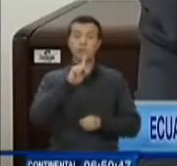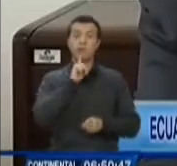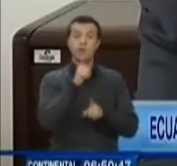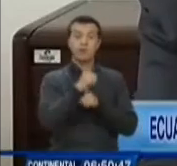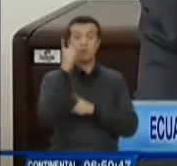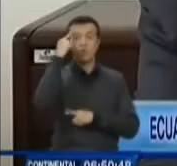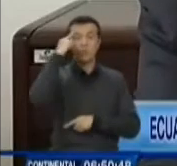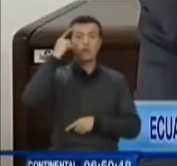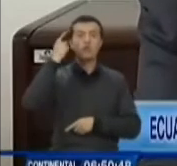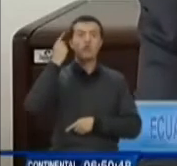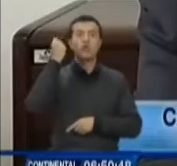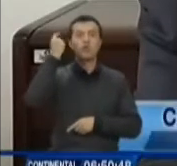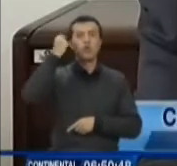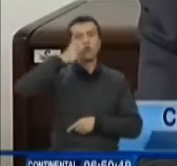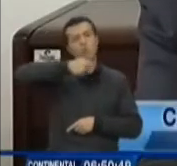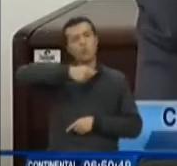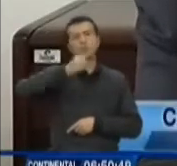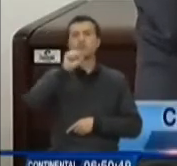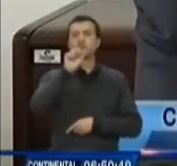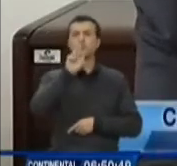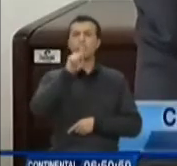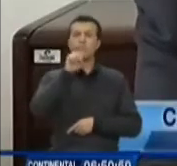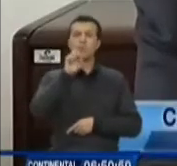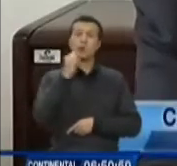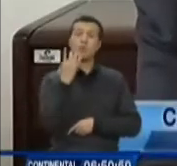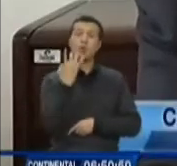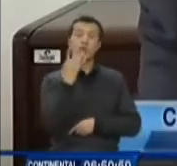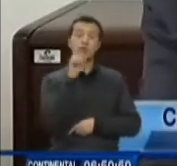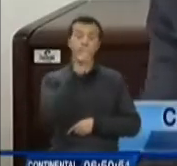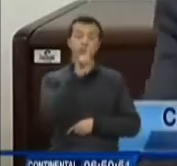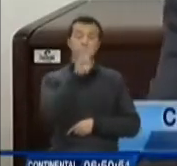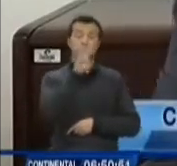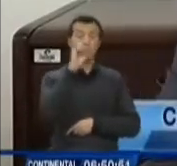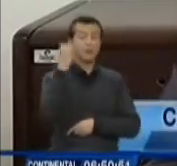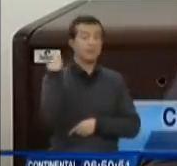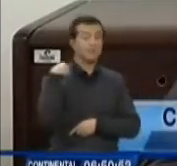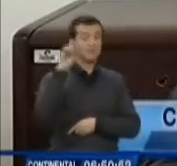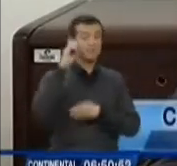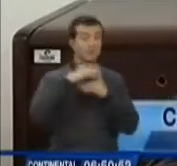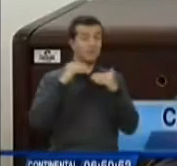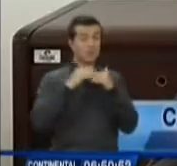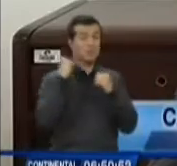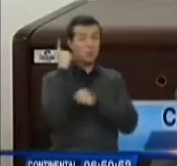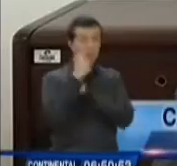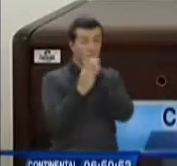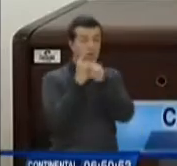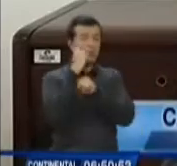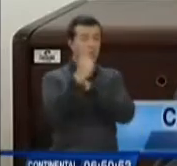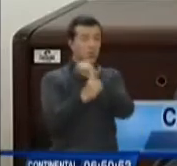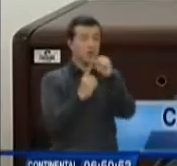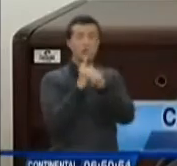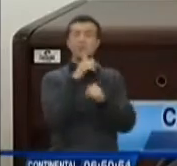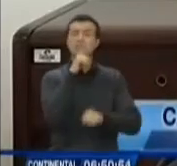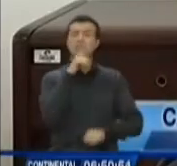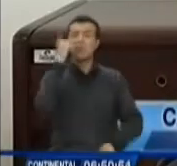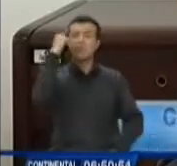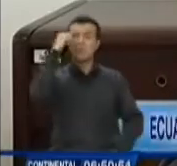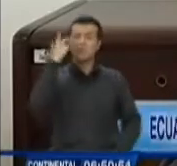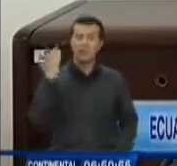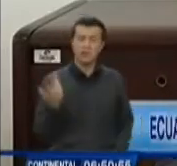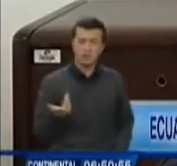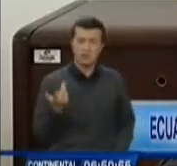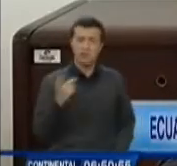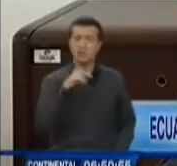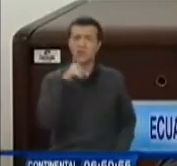cuesta al Estado alrededor de 140 millones de dólares más o menos anuales. Pero la pregunta es, ¿quién es el Estado?